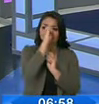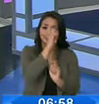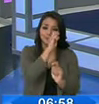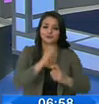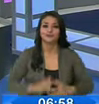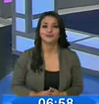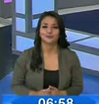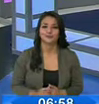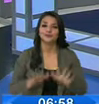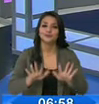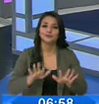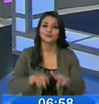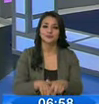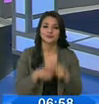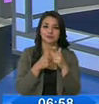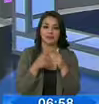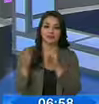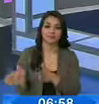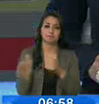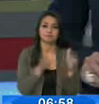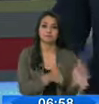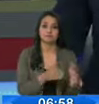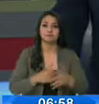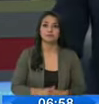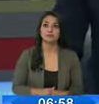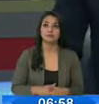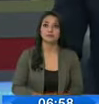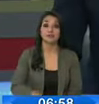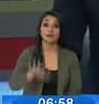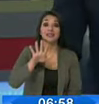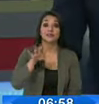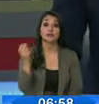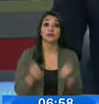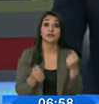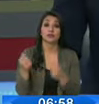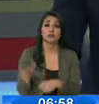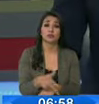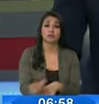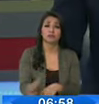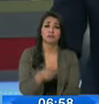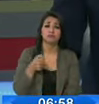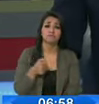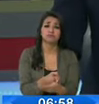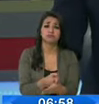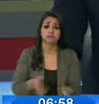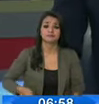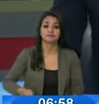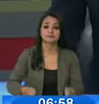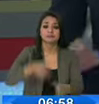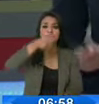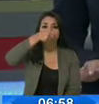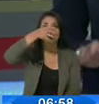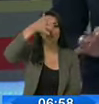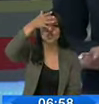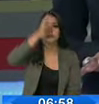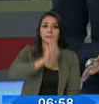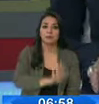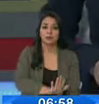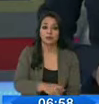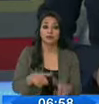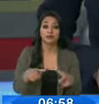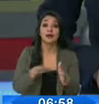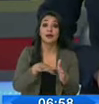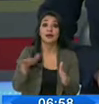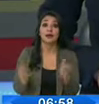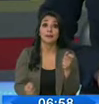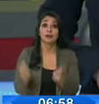empezamos entonces contándoles que 5 vehículos colisionaron en la vía Santo Domingo. Quinindé, a pesar de que una camioneta